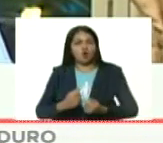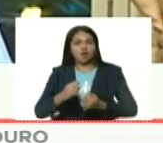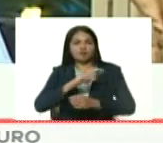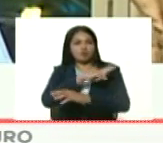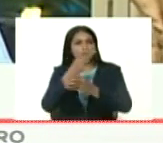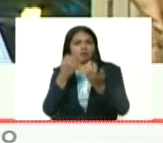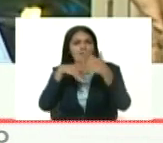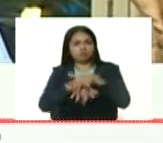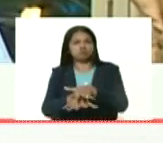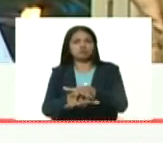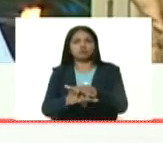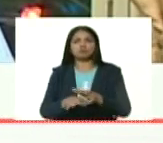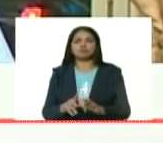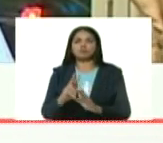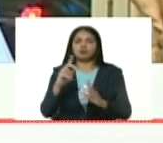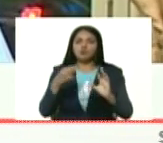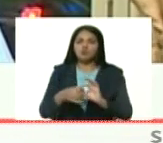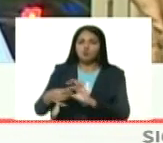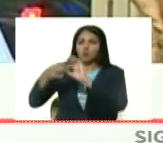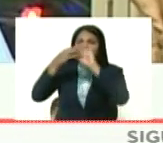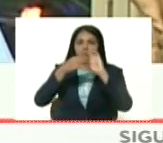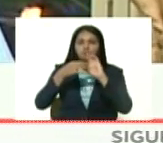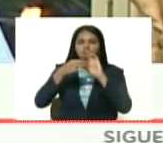integrado, unitario,